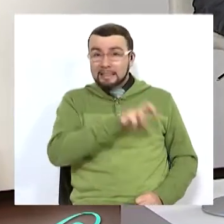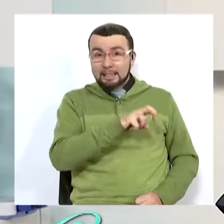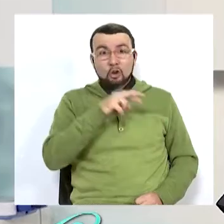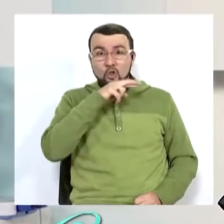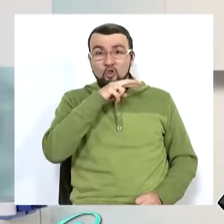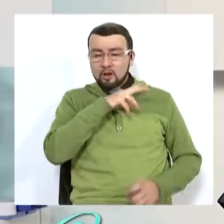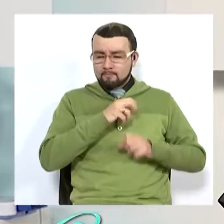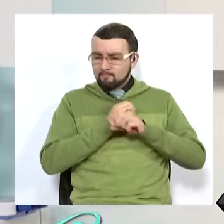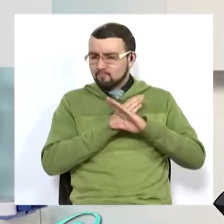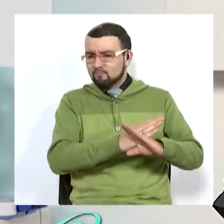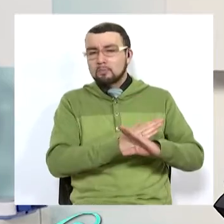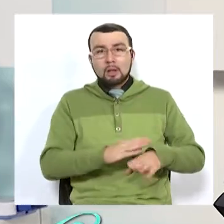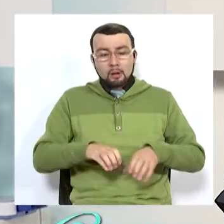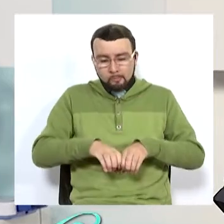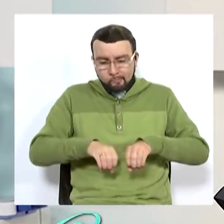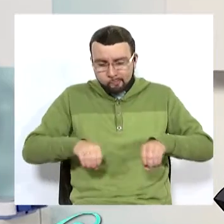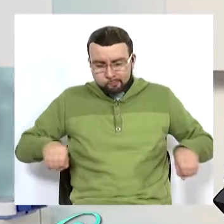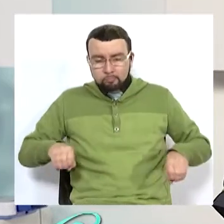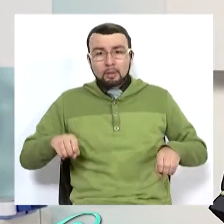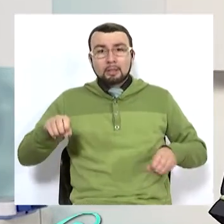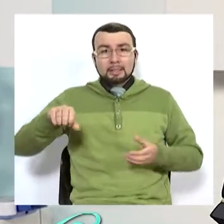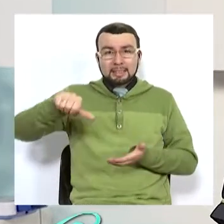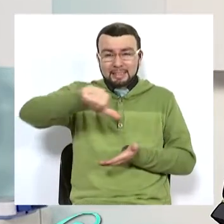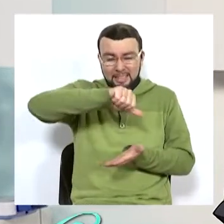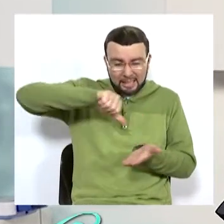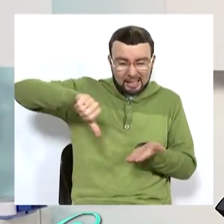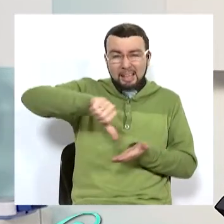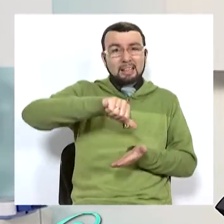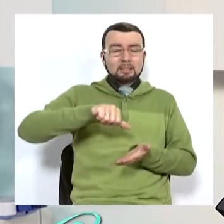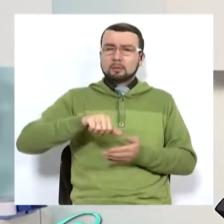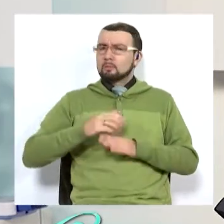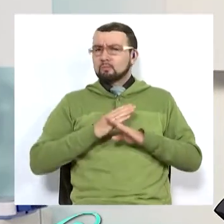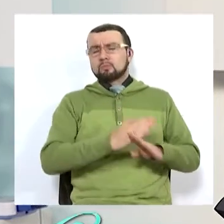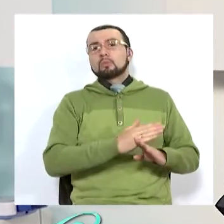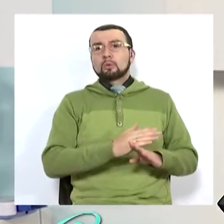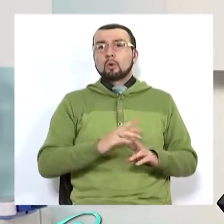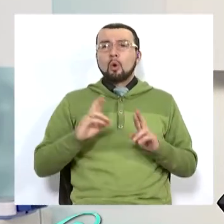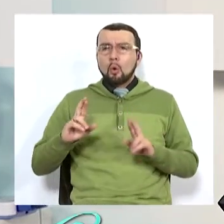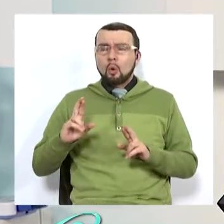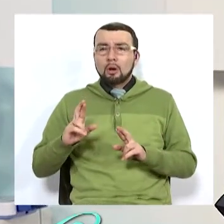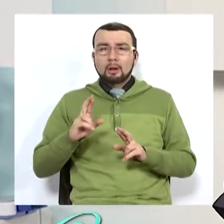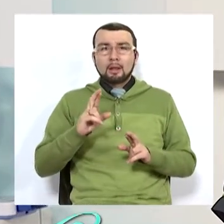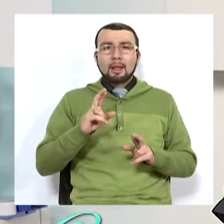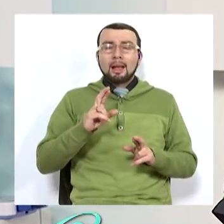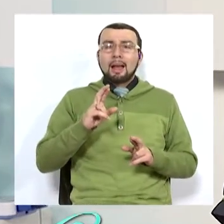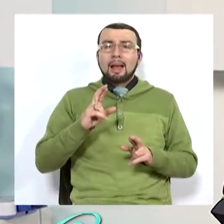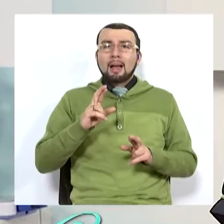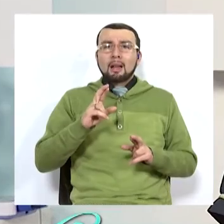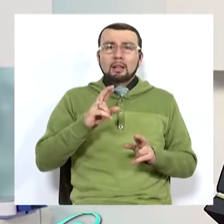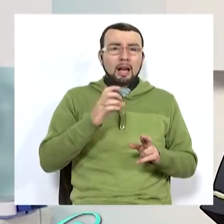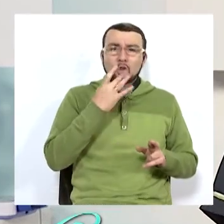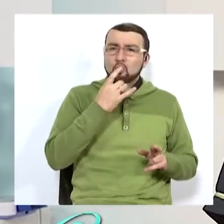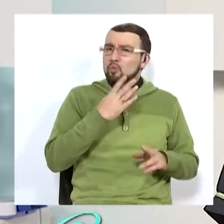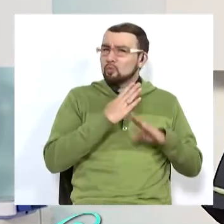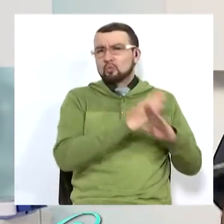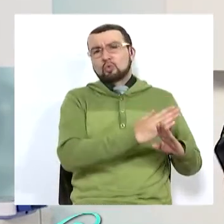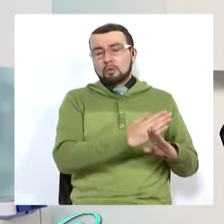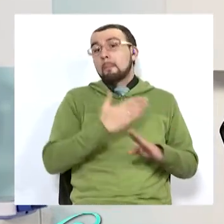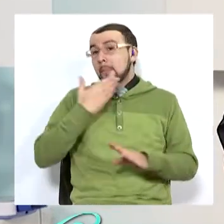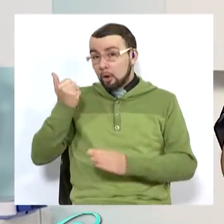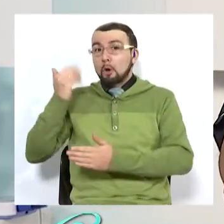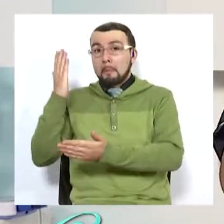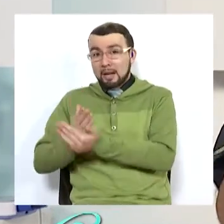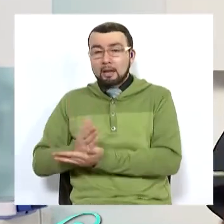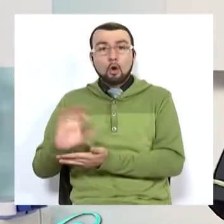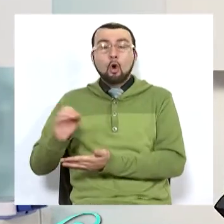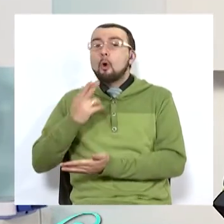rojas, embutidos, salsas, endulzar ojalá únicamente con panela o con miel de abeja, cero fritos, cero